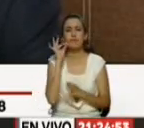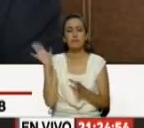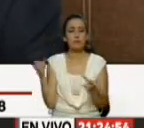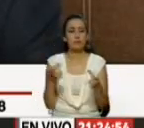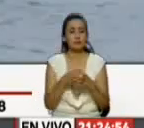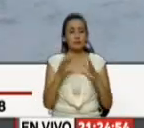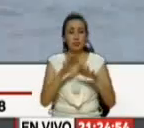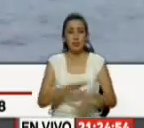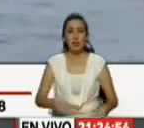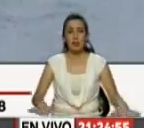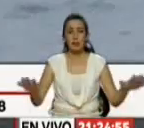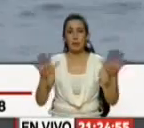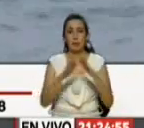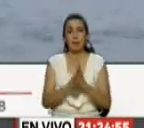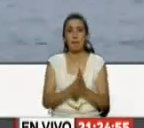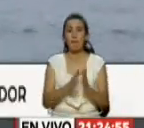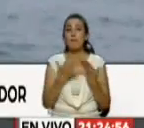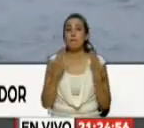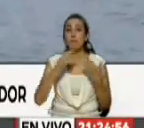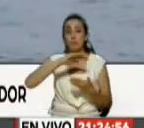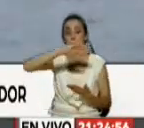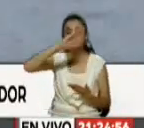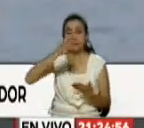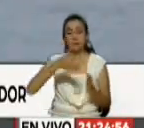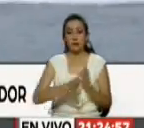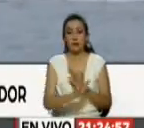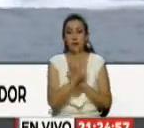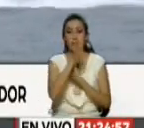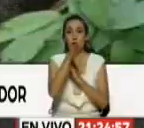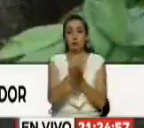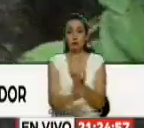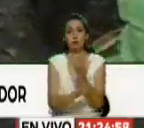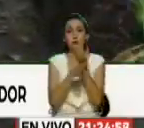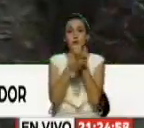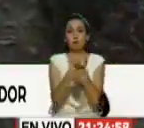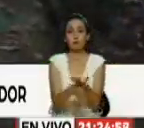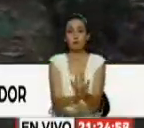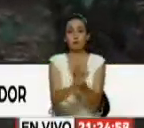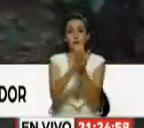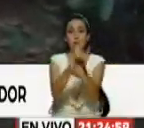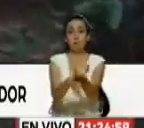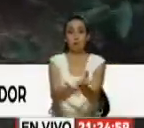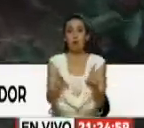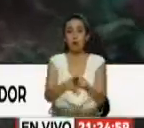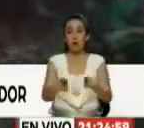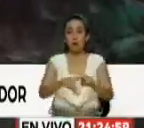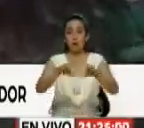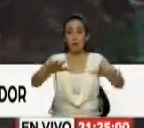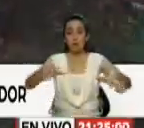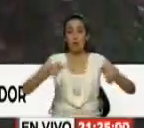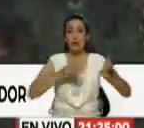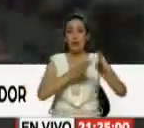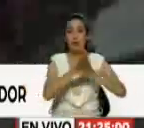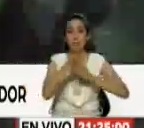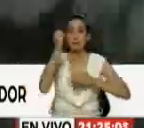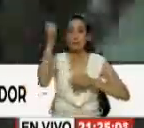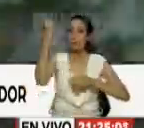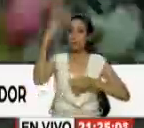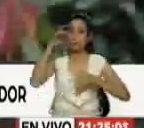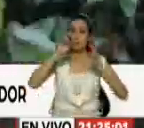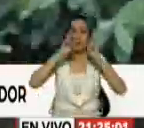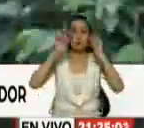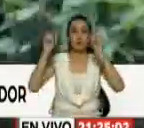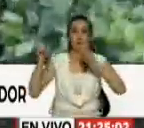las haciendas. La temporada de ballenas en toda la península de Santa Elena, así como las haciendas cacaoteras para el agroturismo